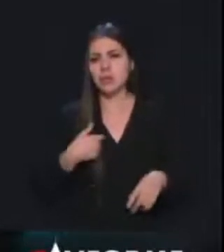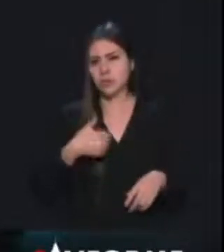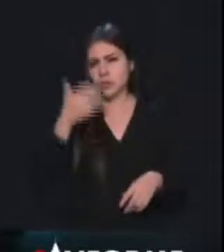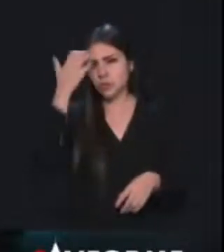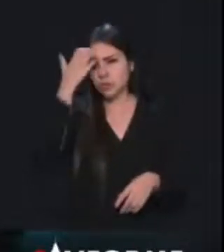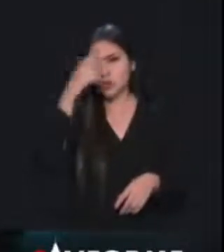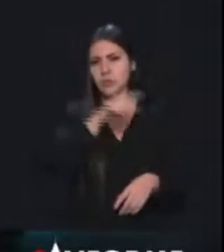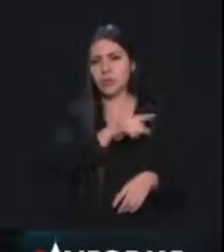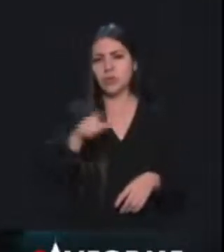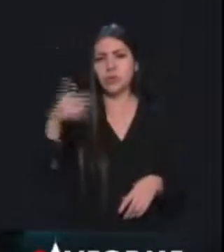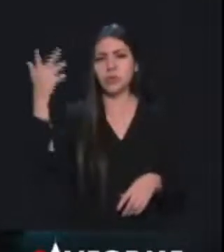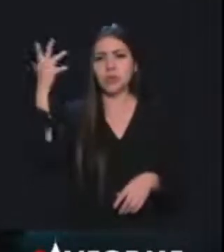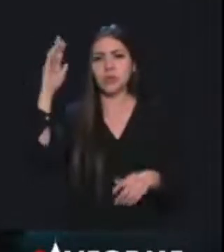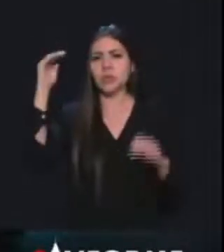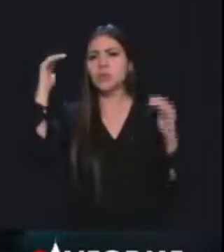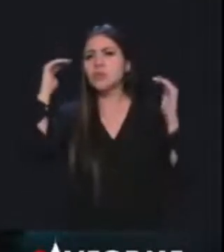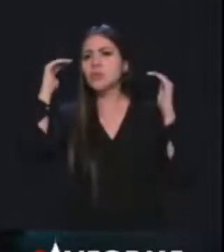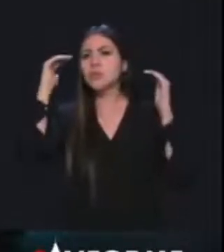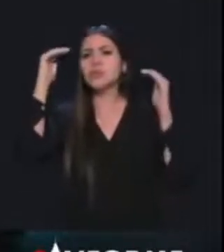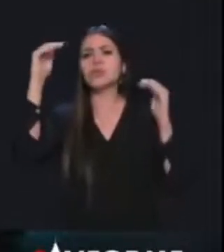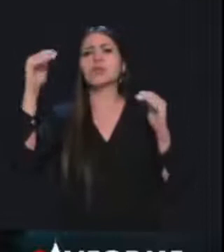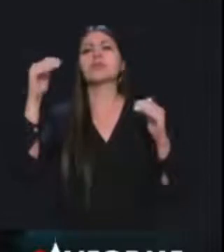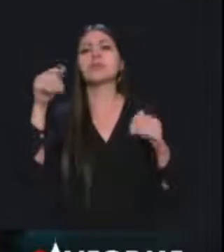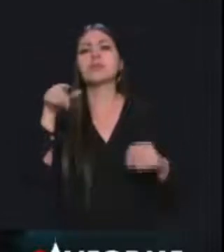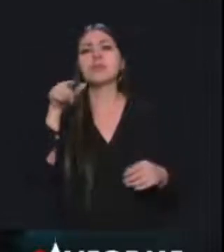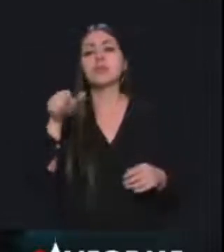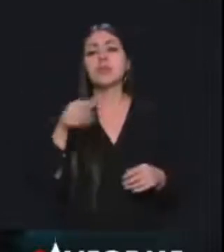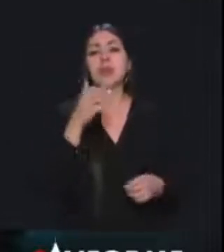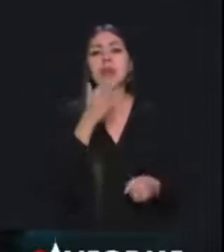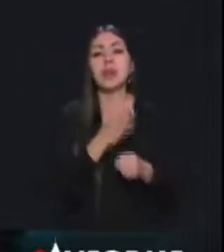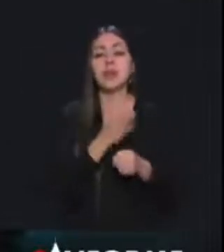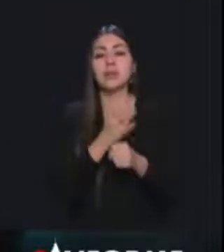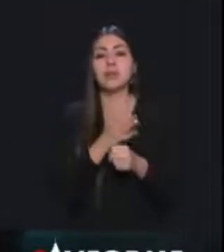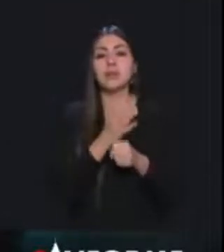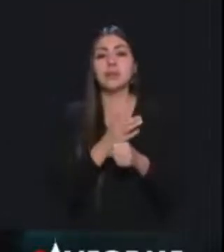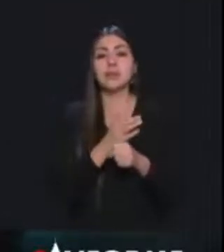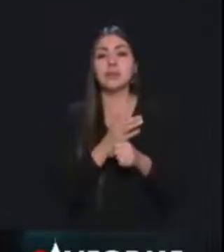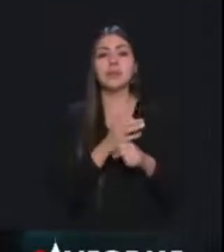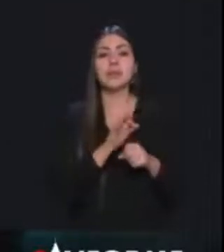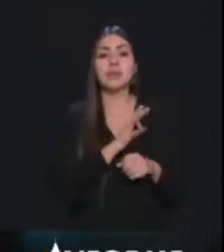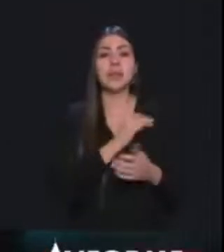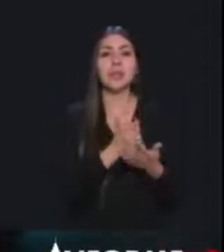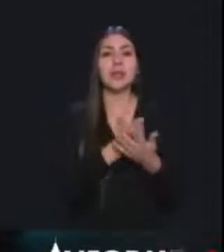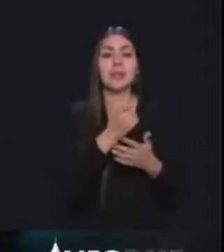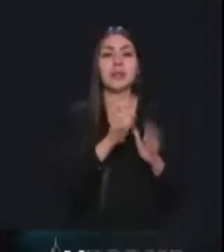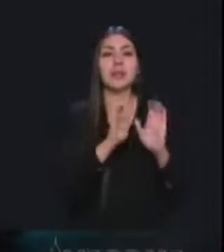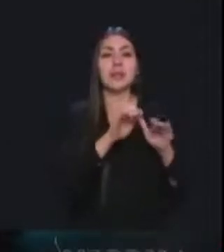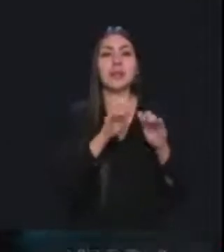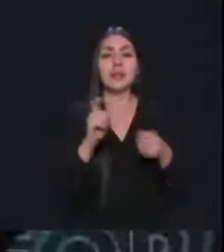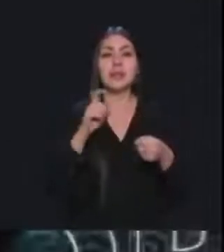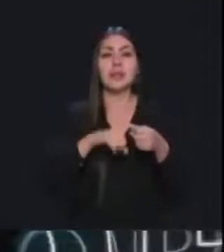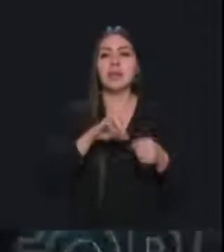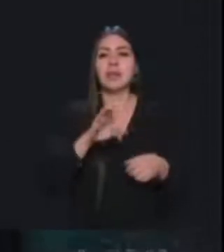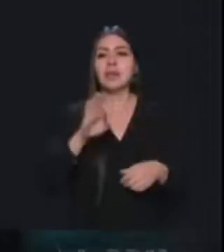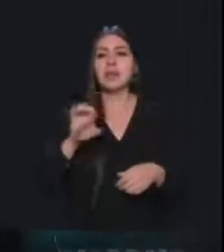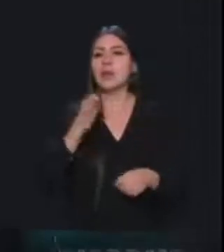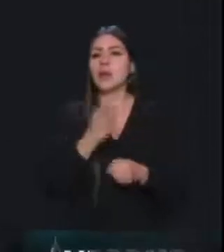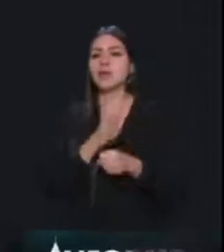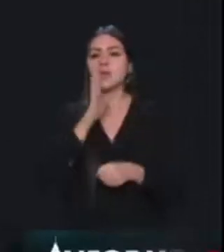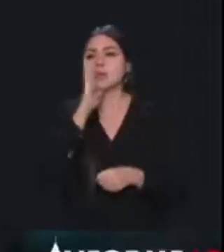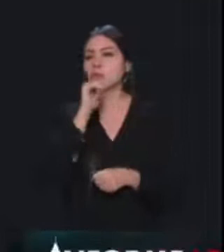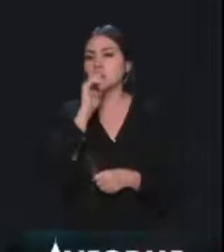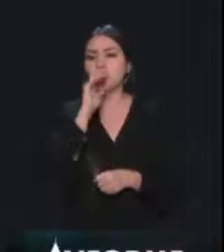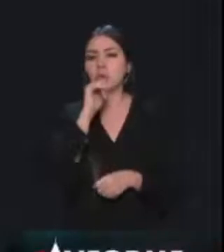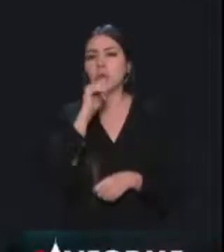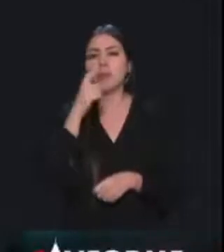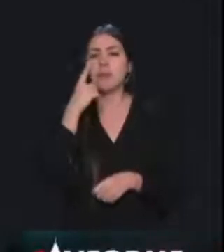paneles ya no los pueden inscribir ahorita, en estos momentos ha estado suspendido, digamos, la inscripción a CFE con esos contratos que había